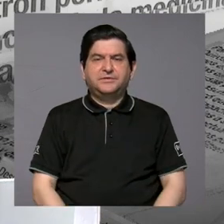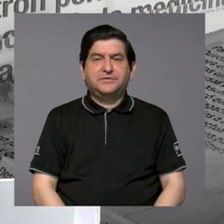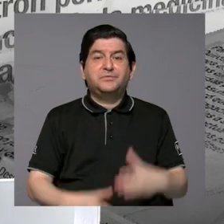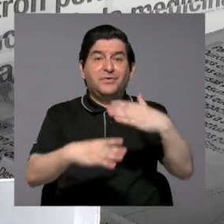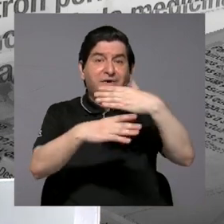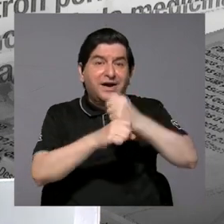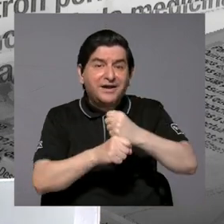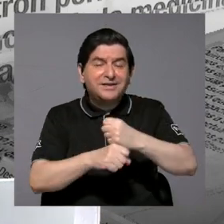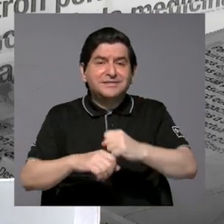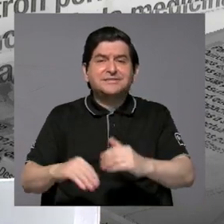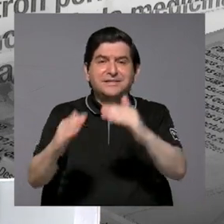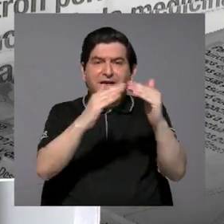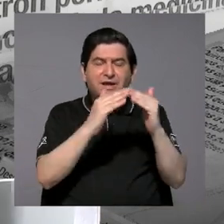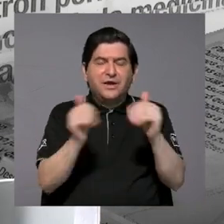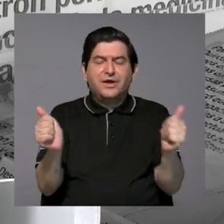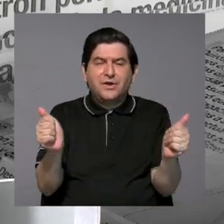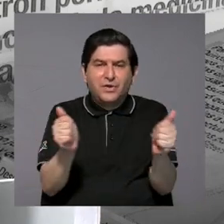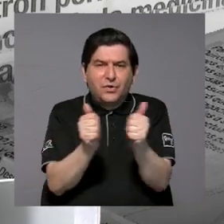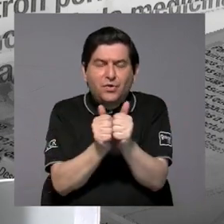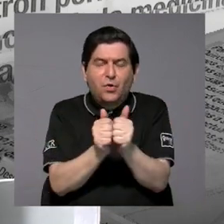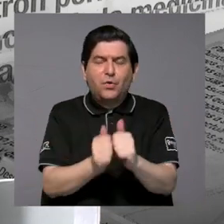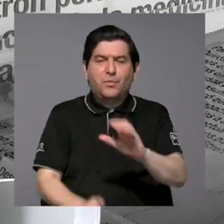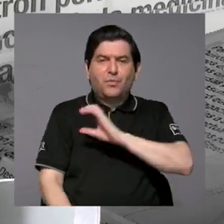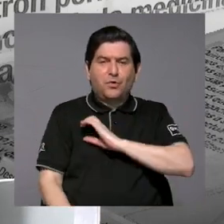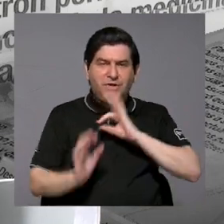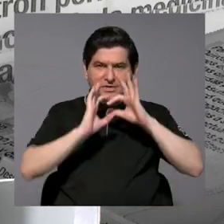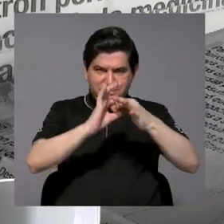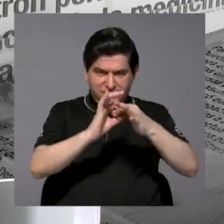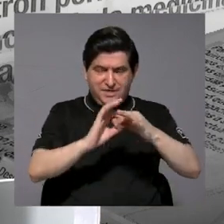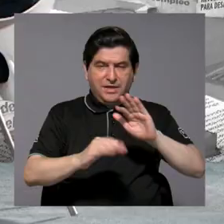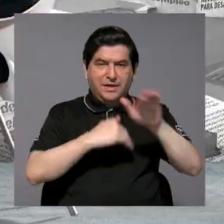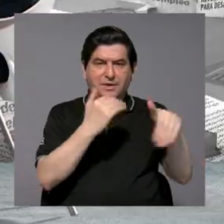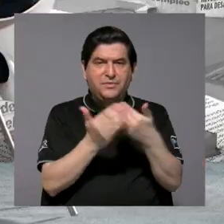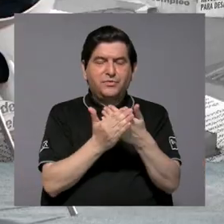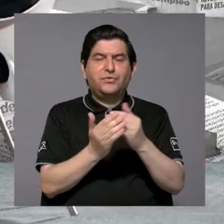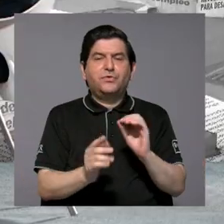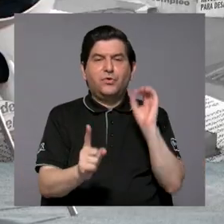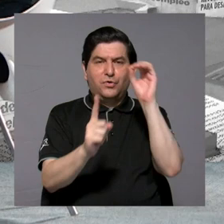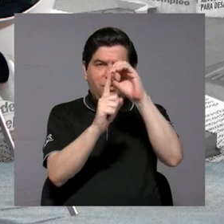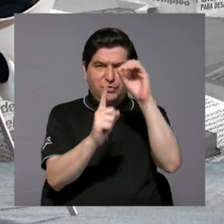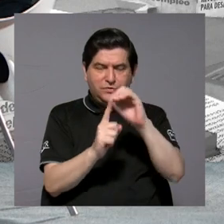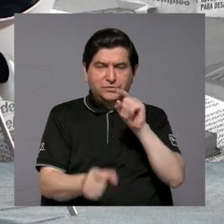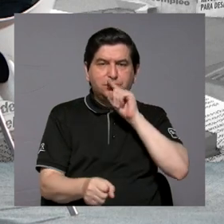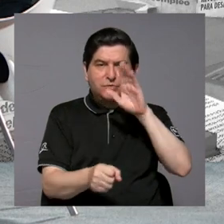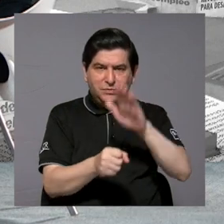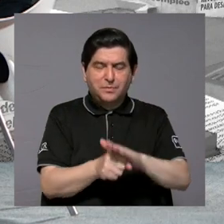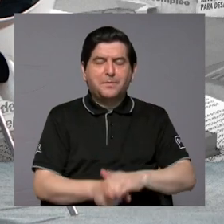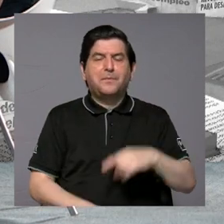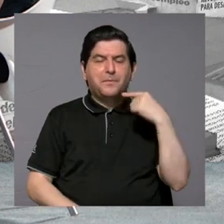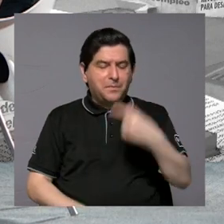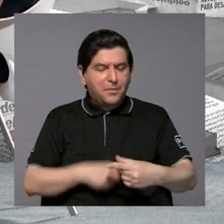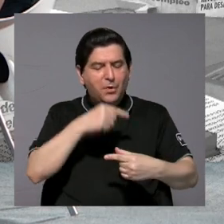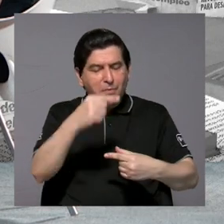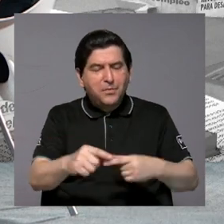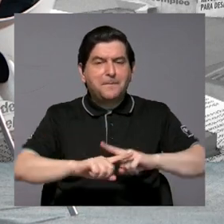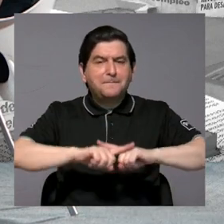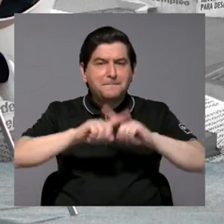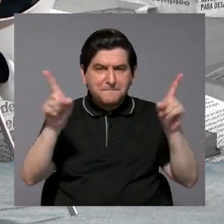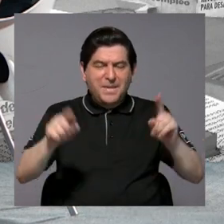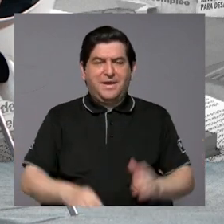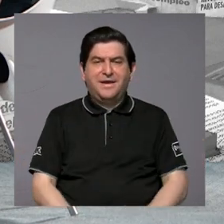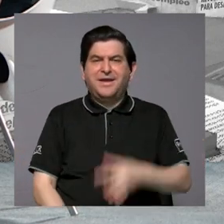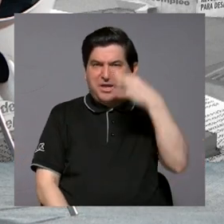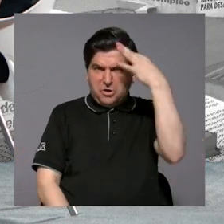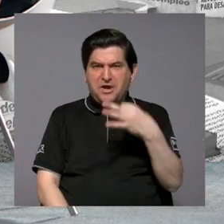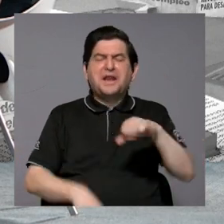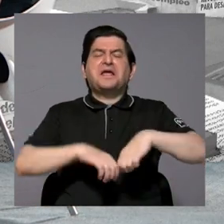hacer comunidad con la fuerza pública Y lograr todos nuestros objetivos Ahí vamos paso a paso pero sí sí s